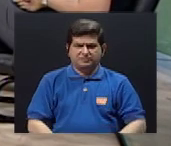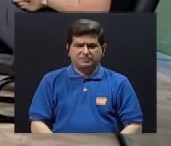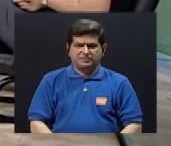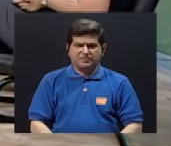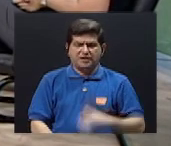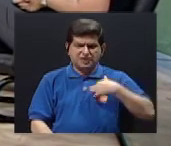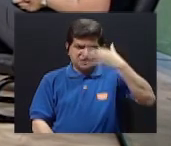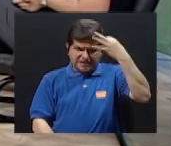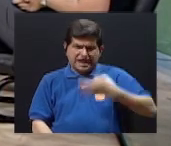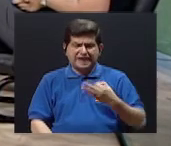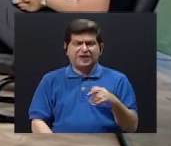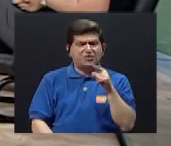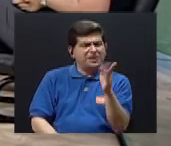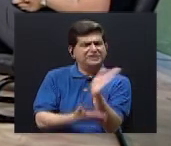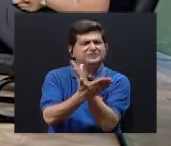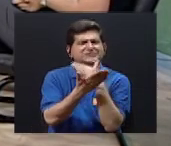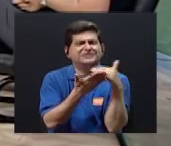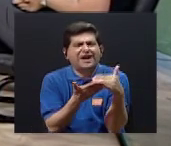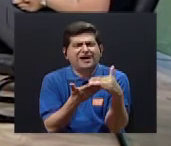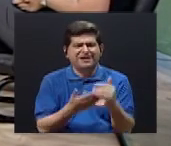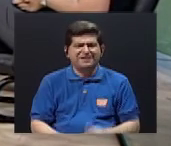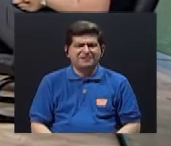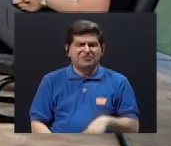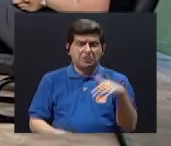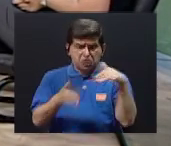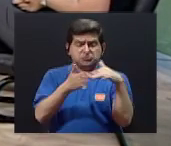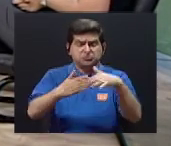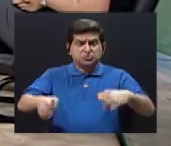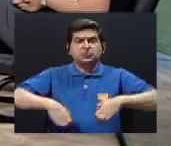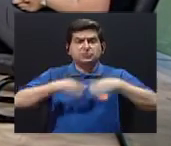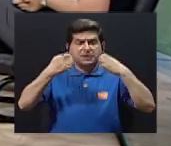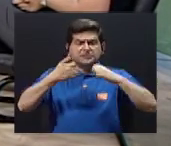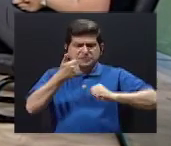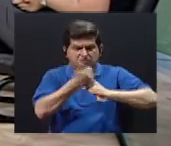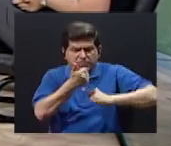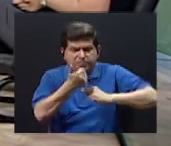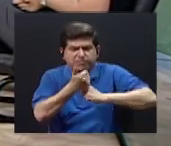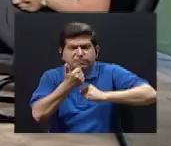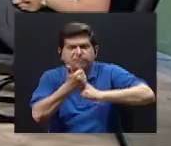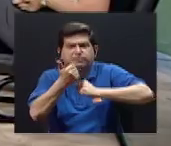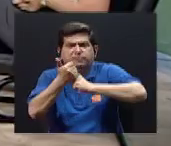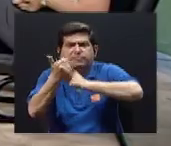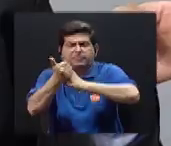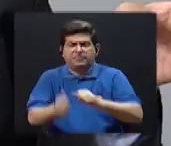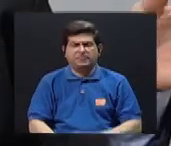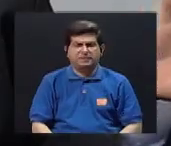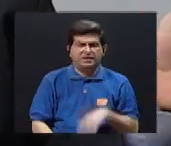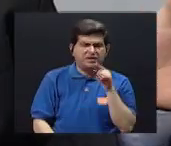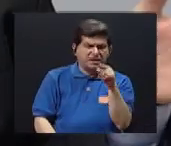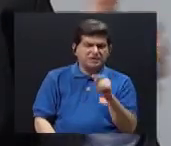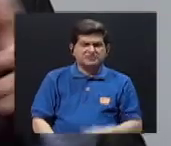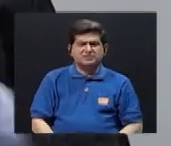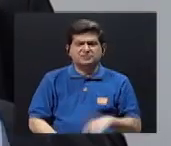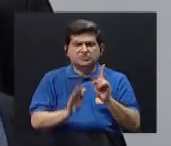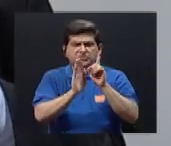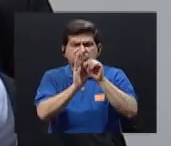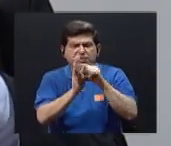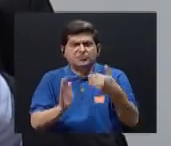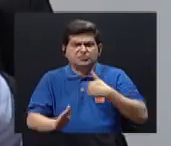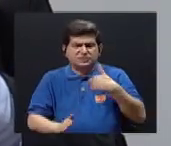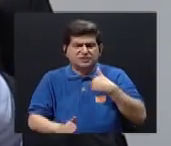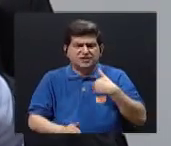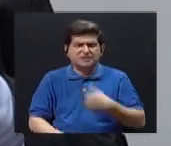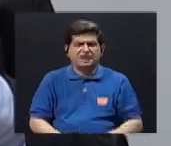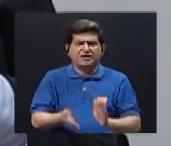Uh-huh. Eso yo creo que es algo que, bueno, hay estudios, digamos, que van respaldando también en los minutos